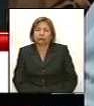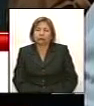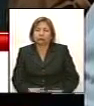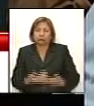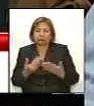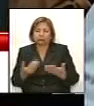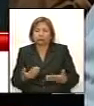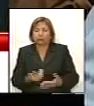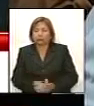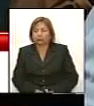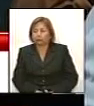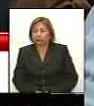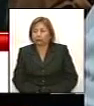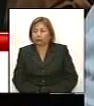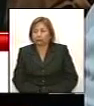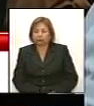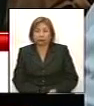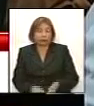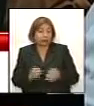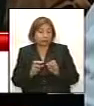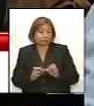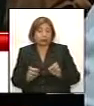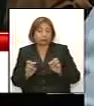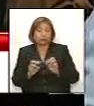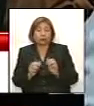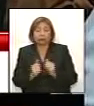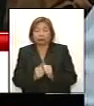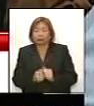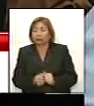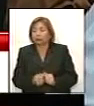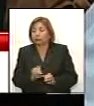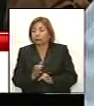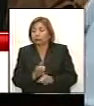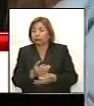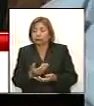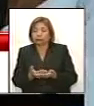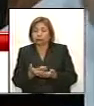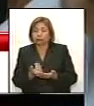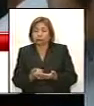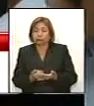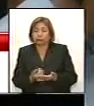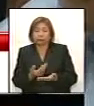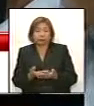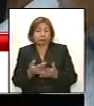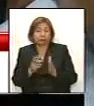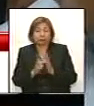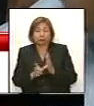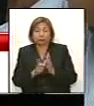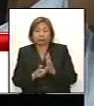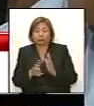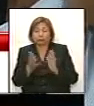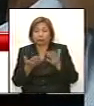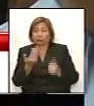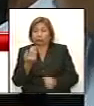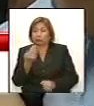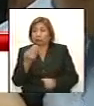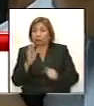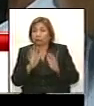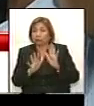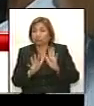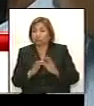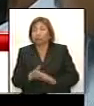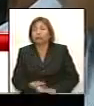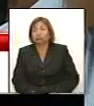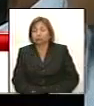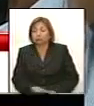tomamos esta plataforma, tengan en cuenta antes que existía el decreto legislativo 1410.